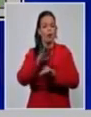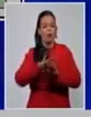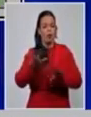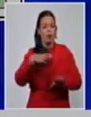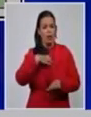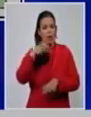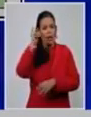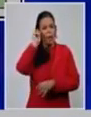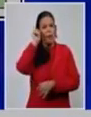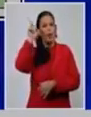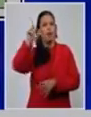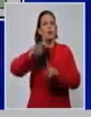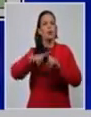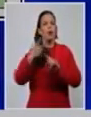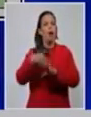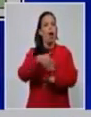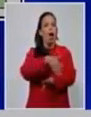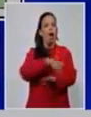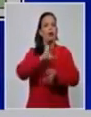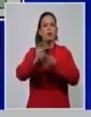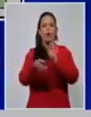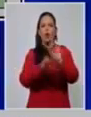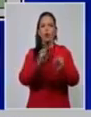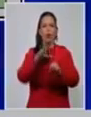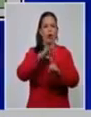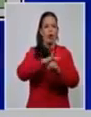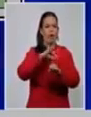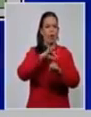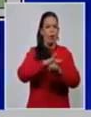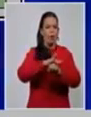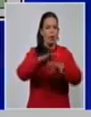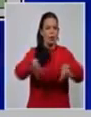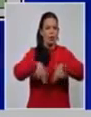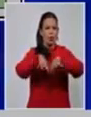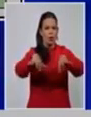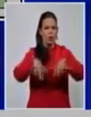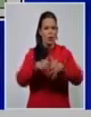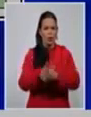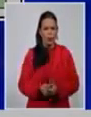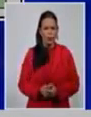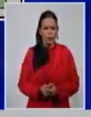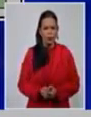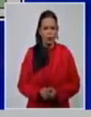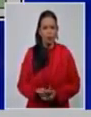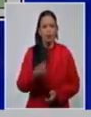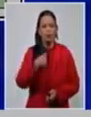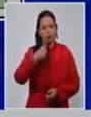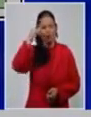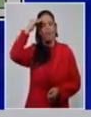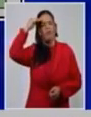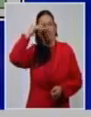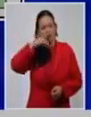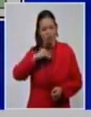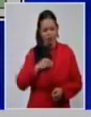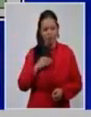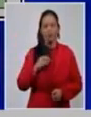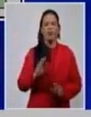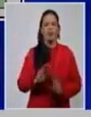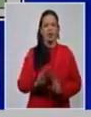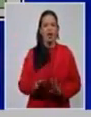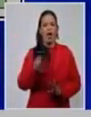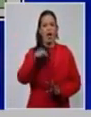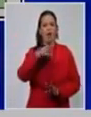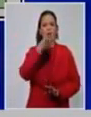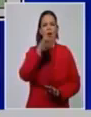haber controlado transmisiones, haber controlado eventos, y no tenemos dudas que van a